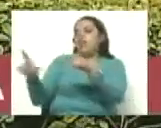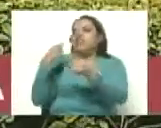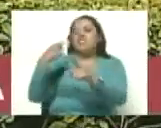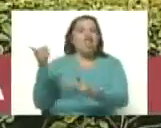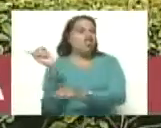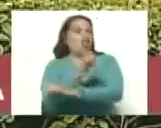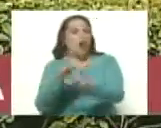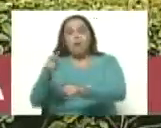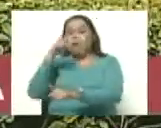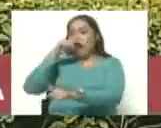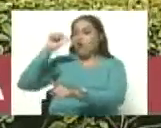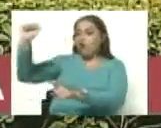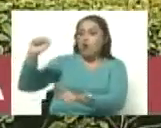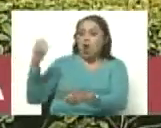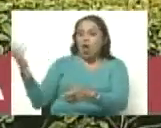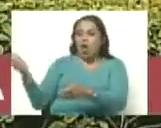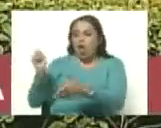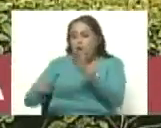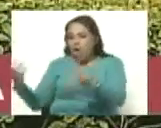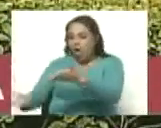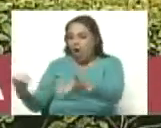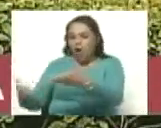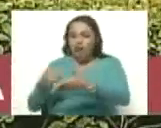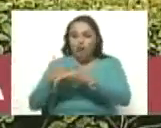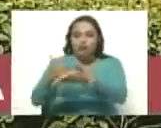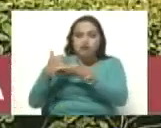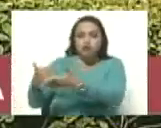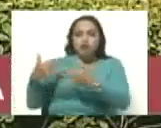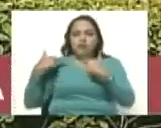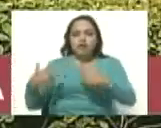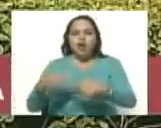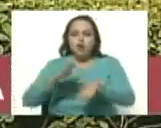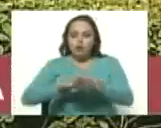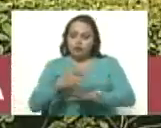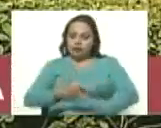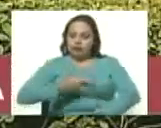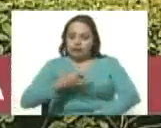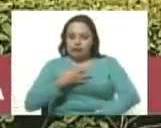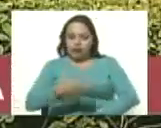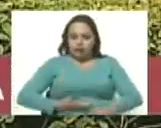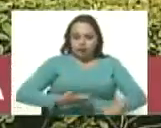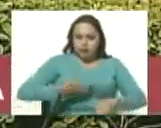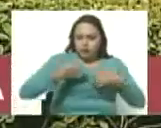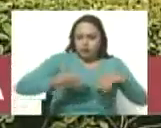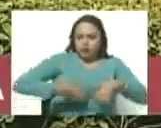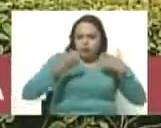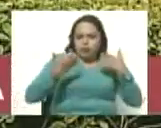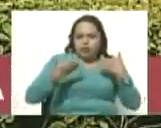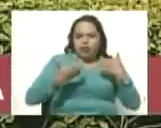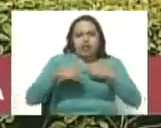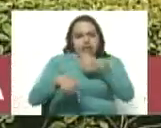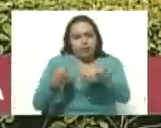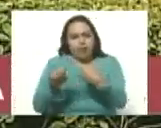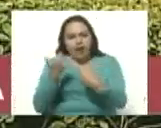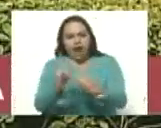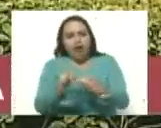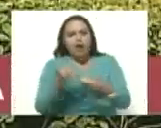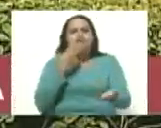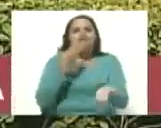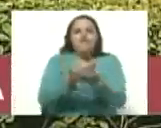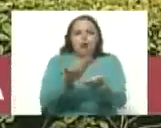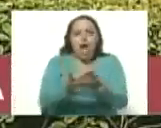maduro quien quemó la ayuda humanitaria porque cree que querían crear una conmoción alrededor del tema que justificara un plan